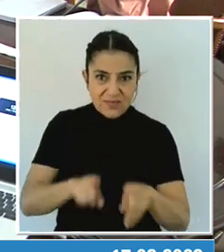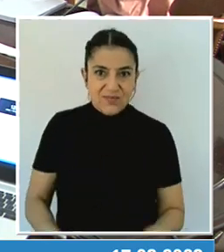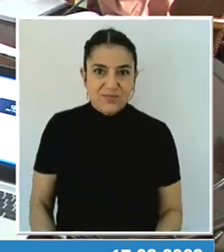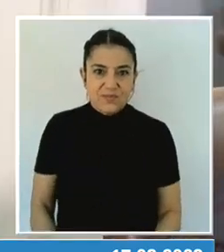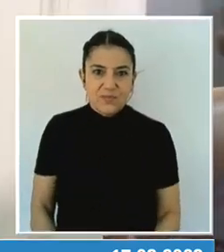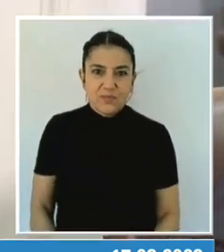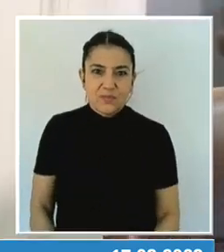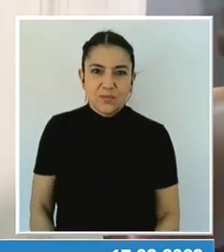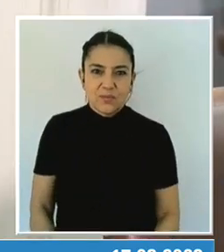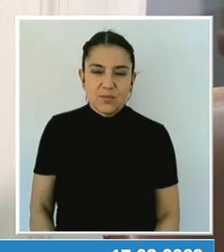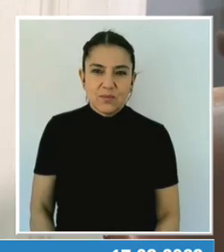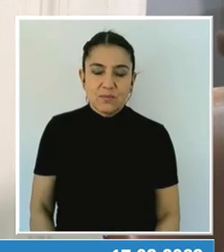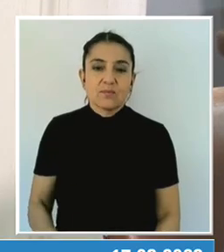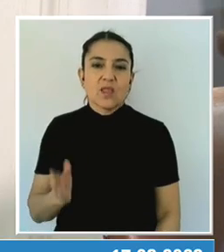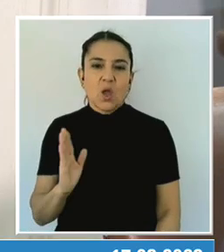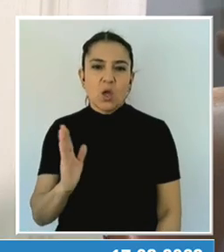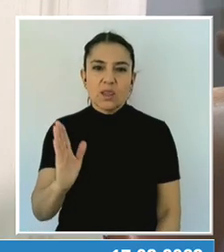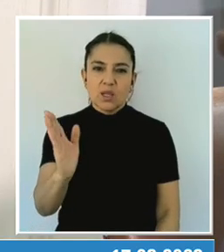Sigo adelante.